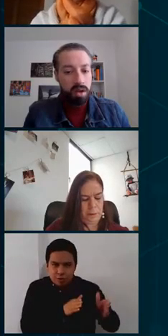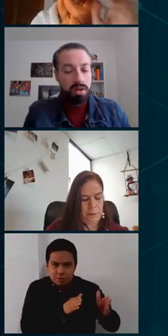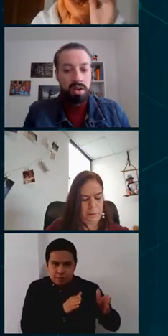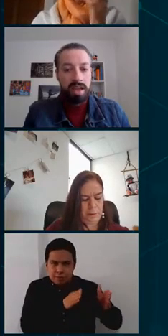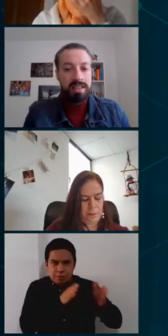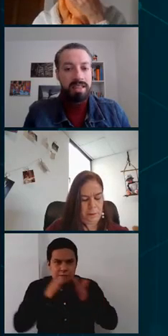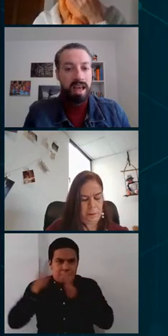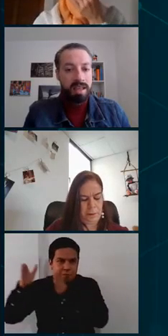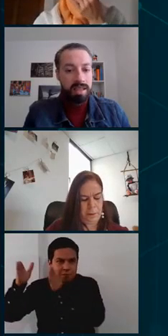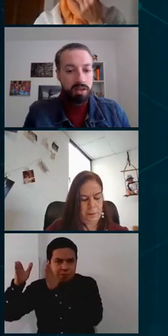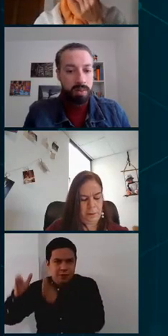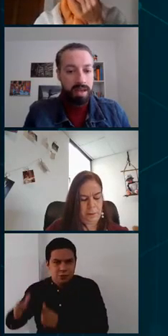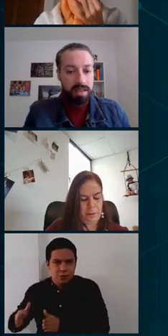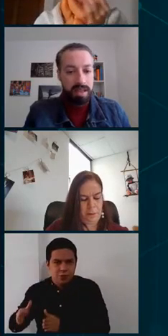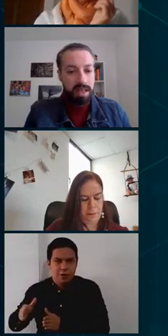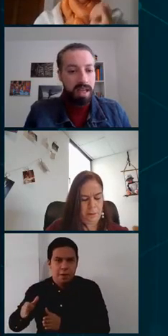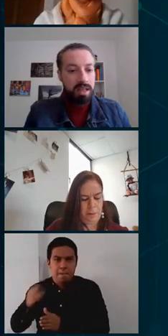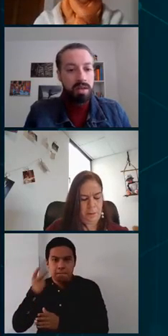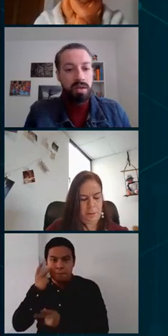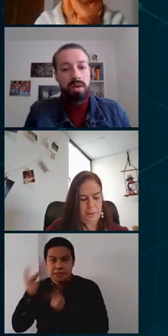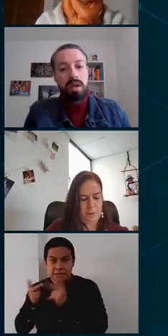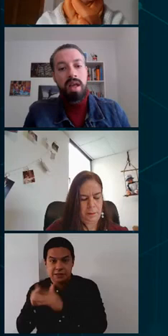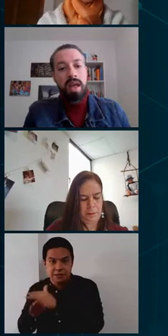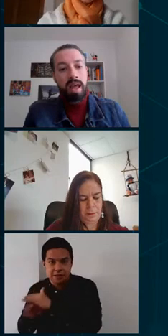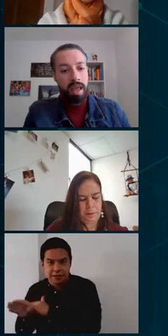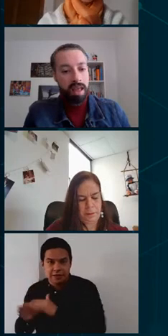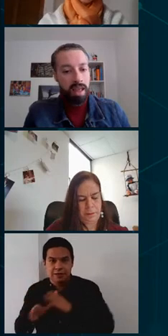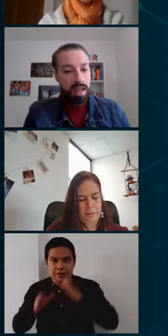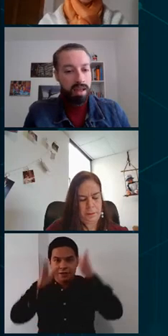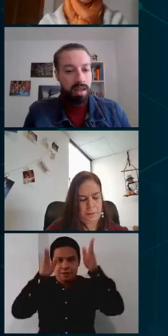dentro de ese entorno? ¿Qué necesidades ellos pueden estar teniendo?